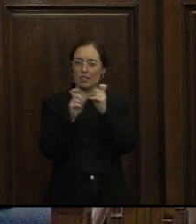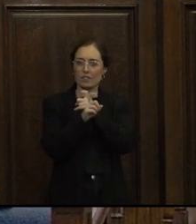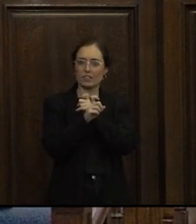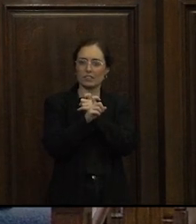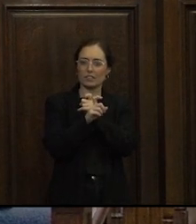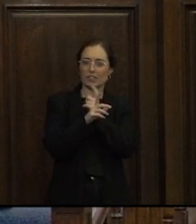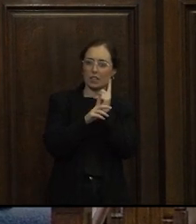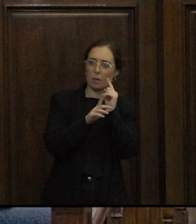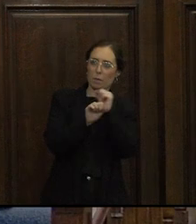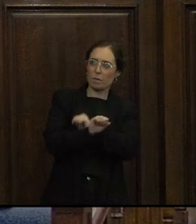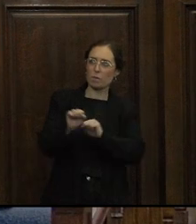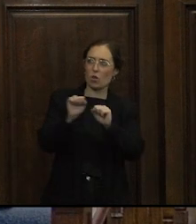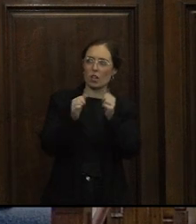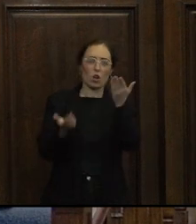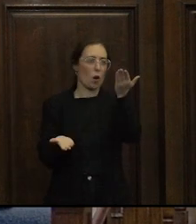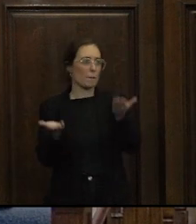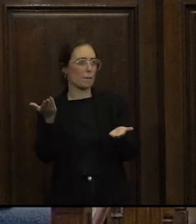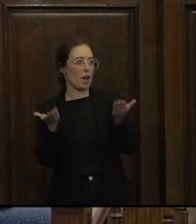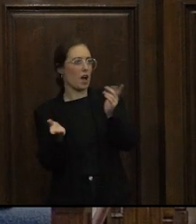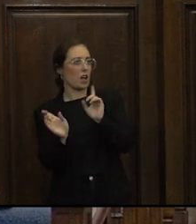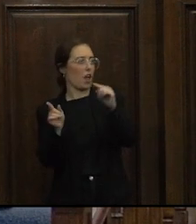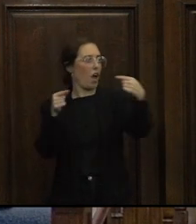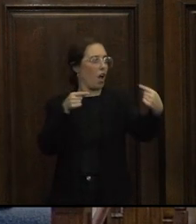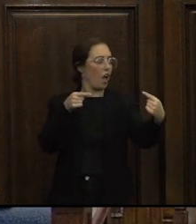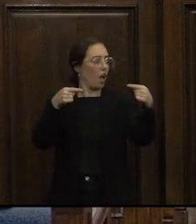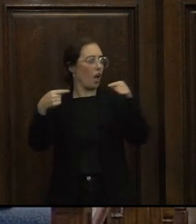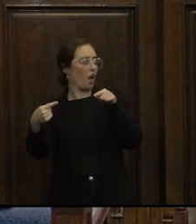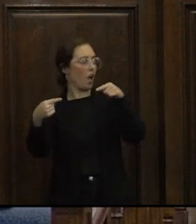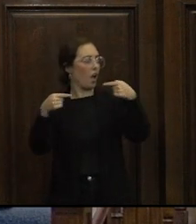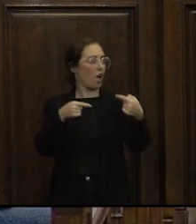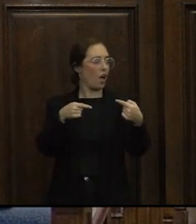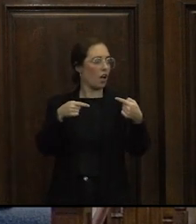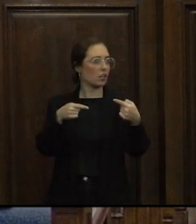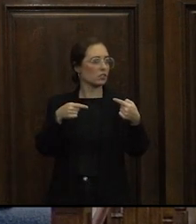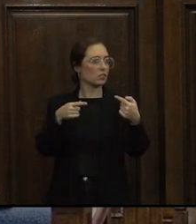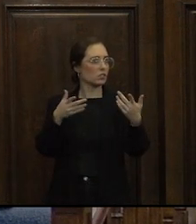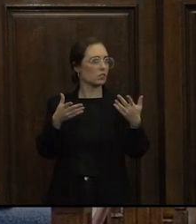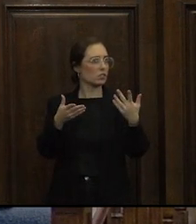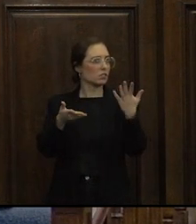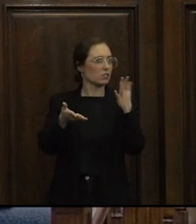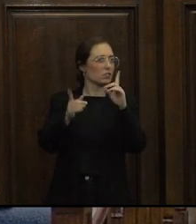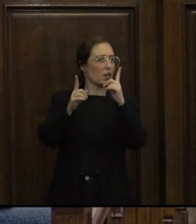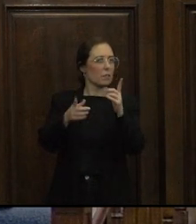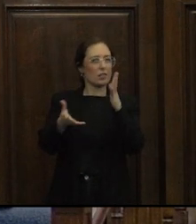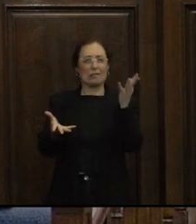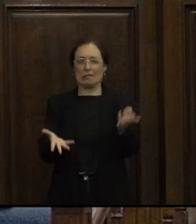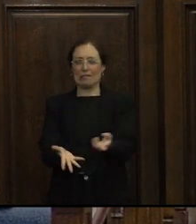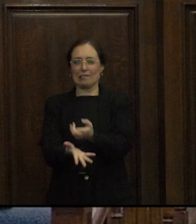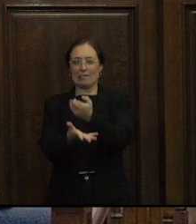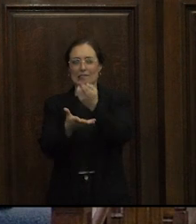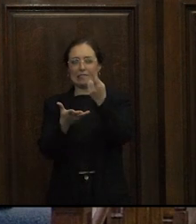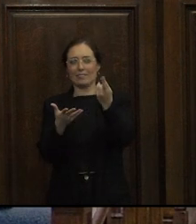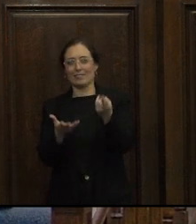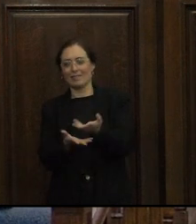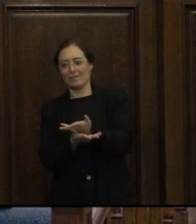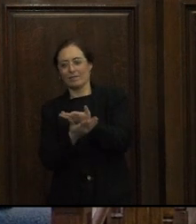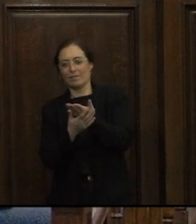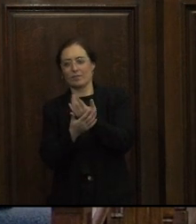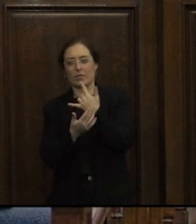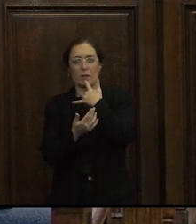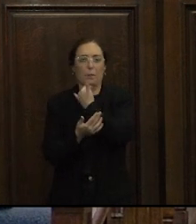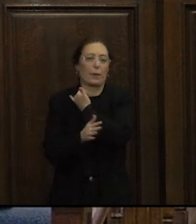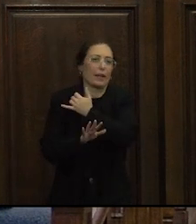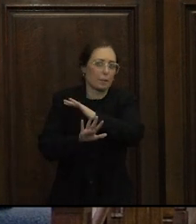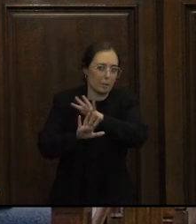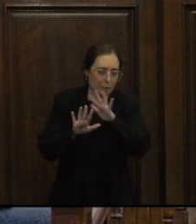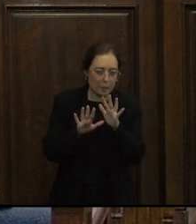poder contrastar por el lado de que tienen como esas cosas medio ambivalentes. Por ejemplo, por